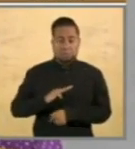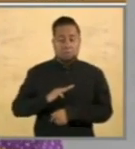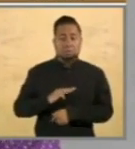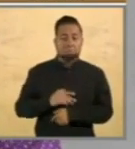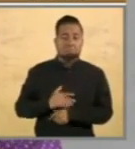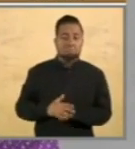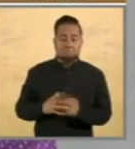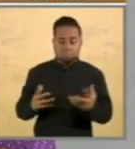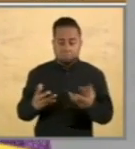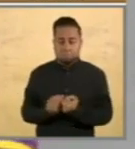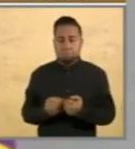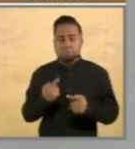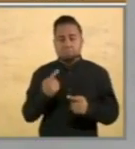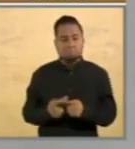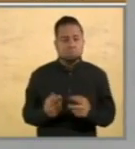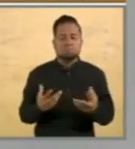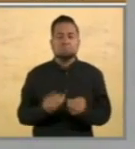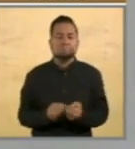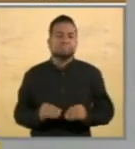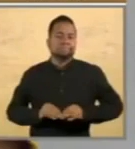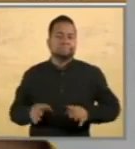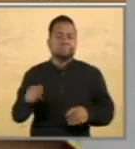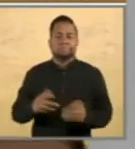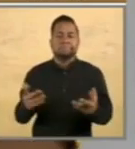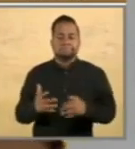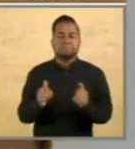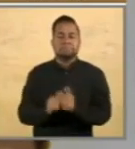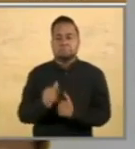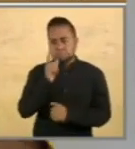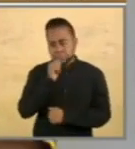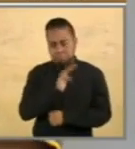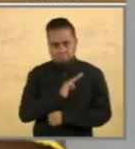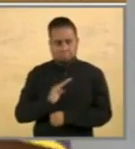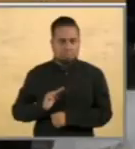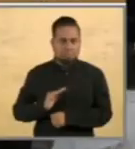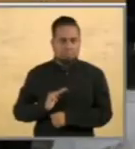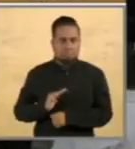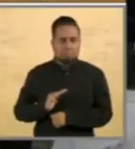y en coordinación desde luego pues se tiene que hacer con las policías municipales